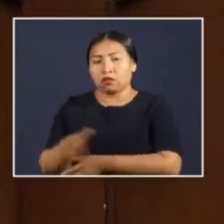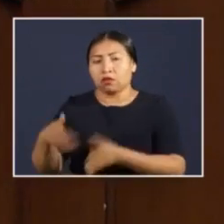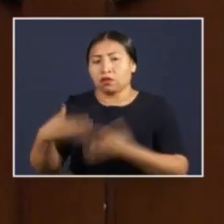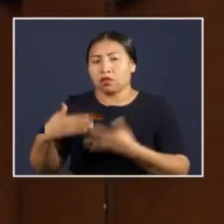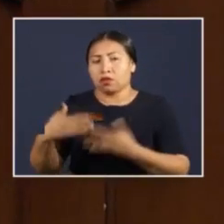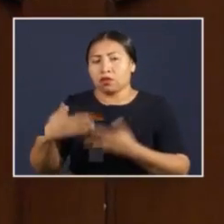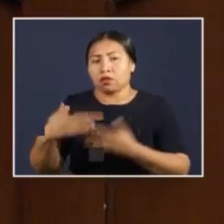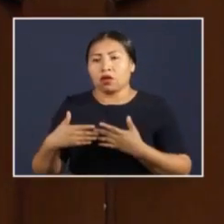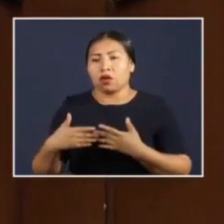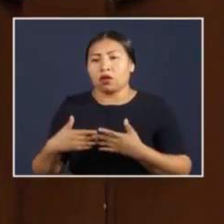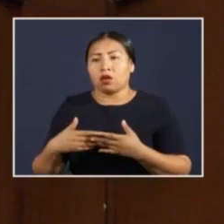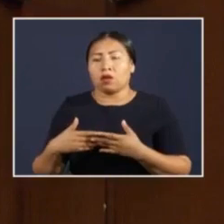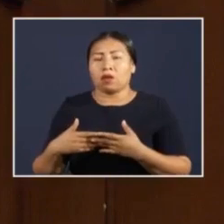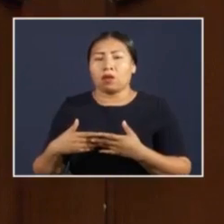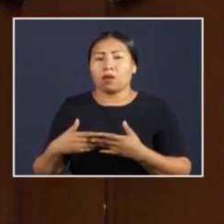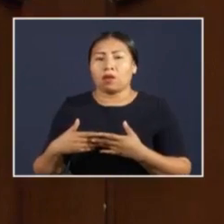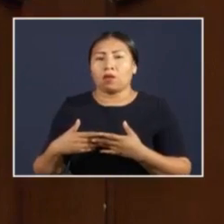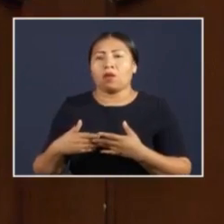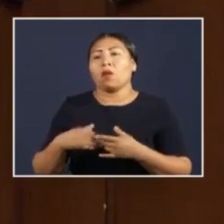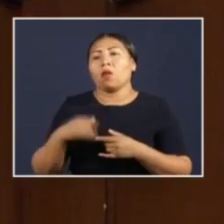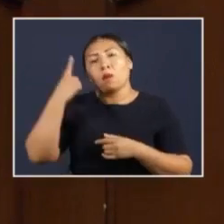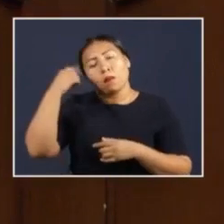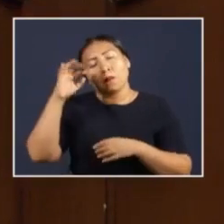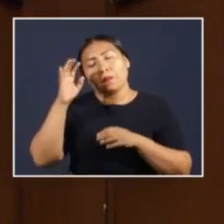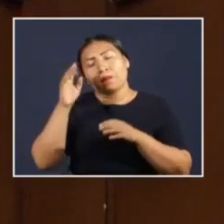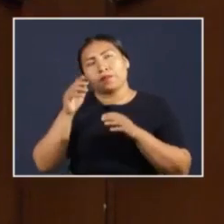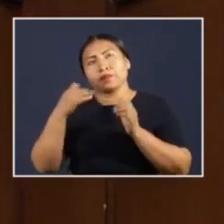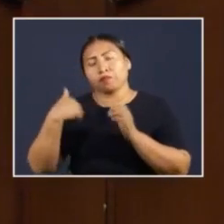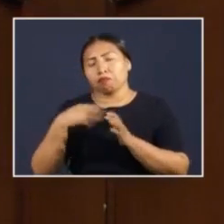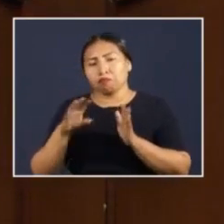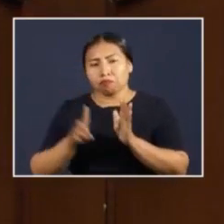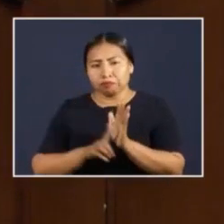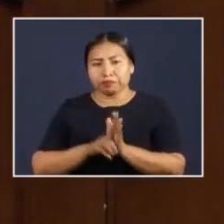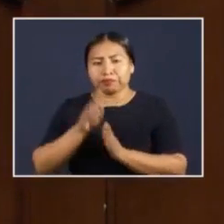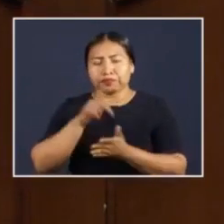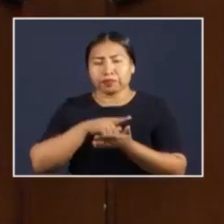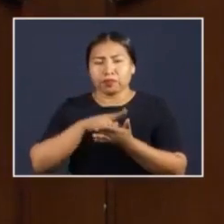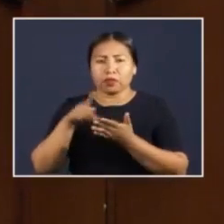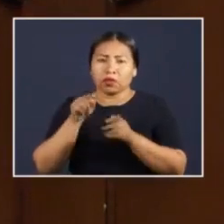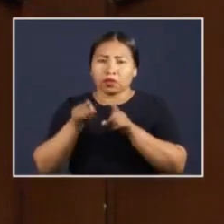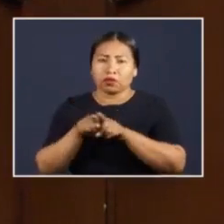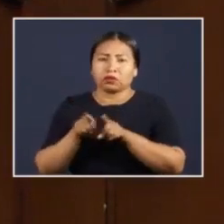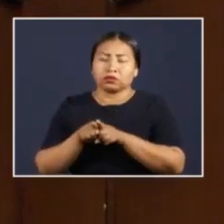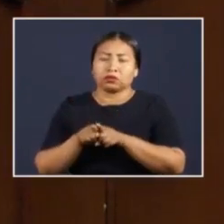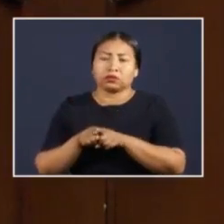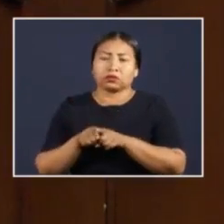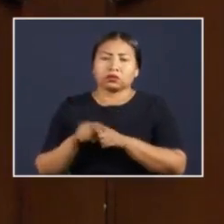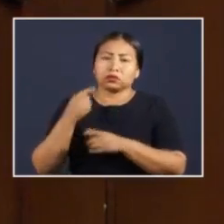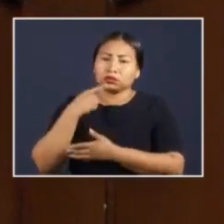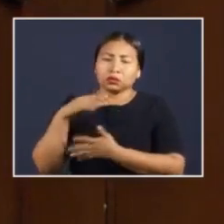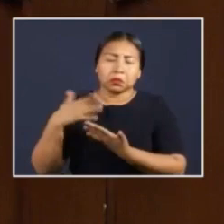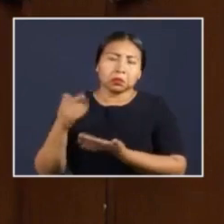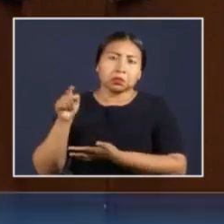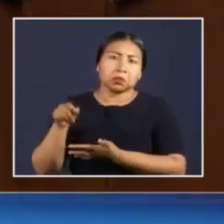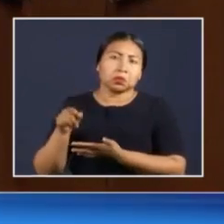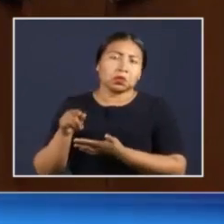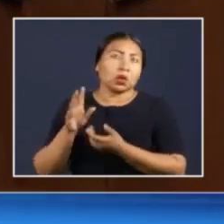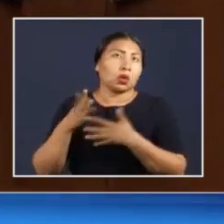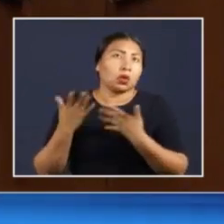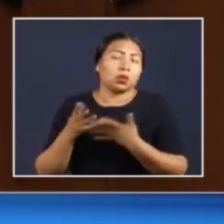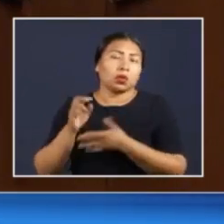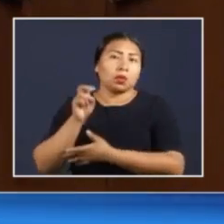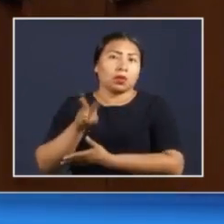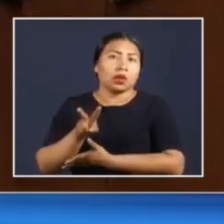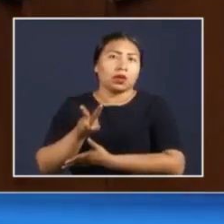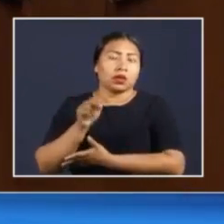trabajar con él les permita el desarrollo profesional como ellos hay más de 23 oficiales